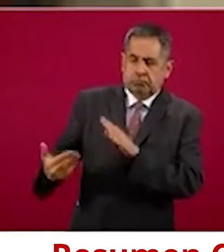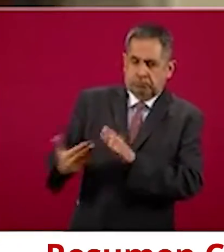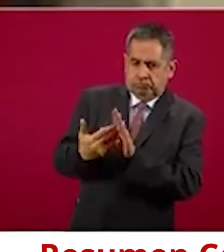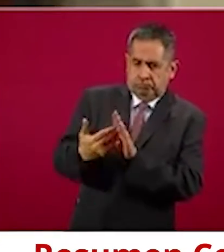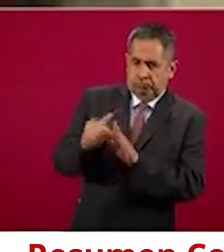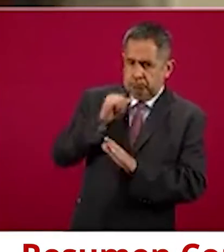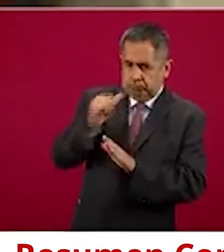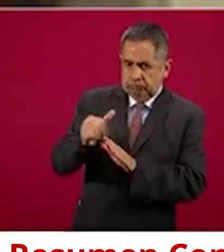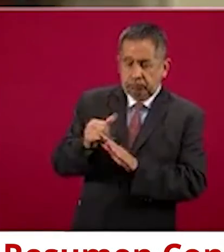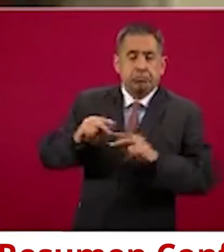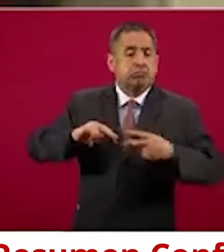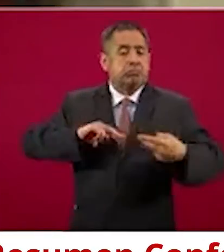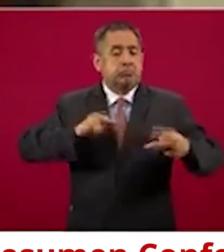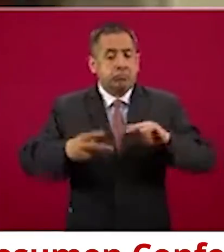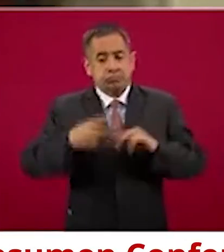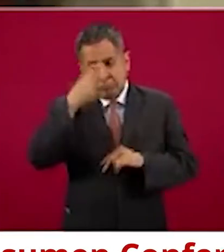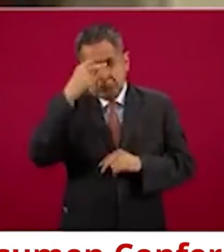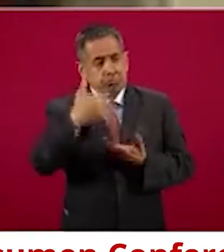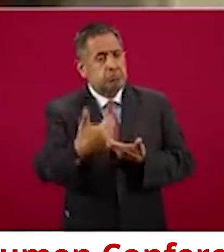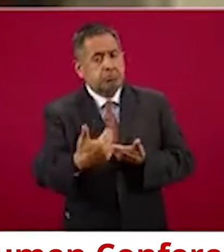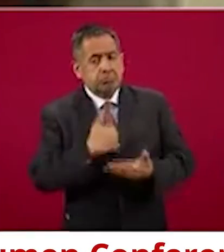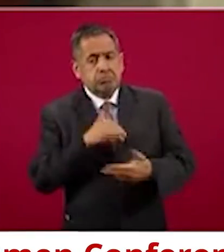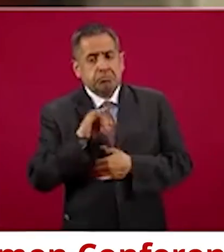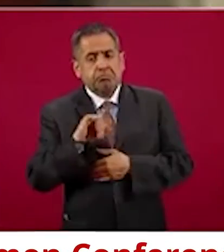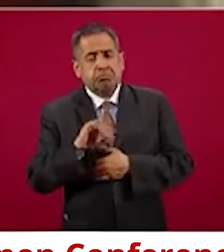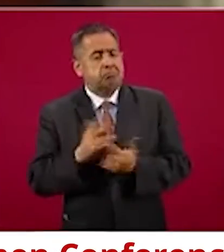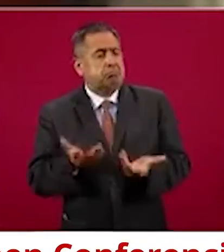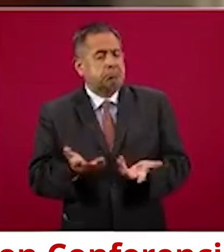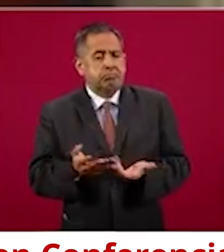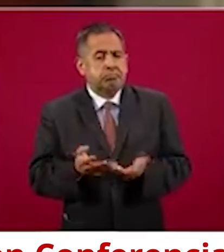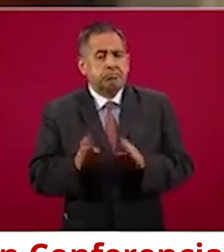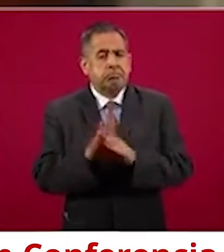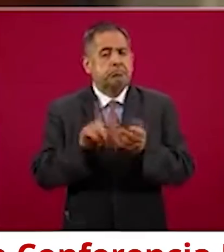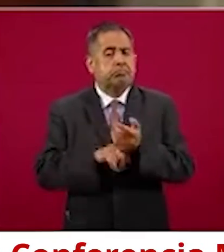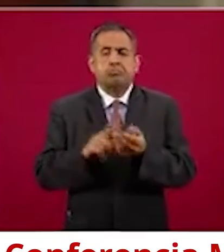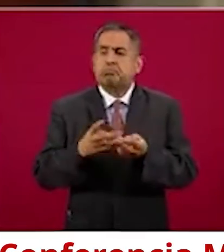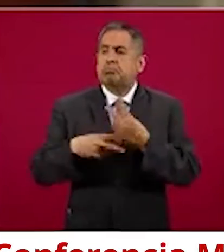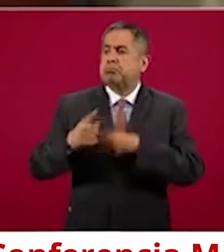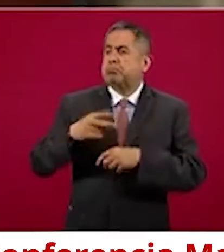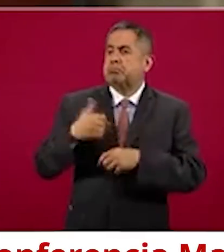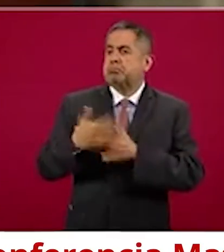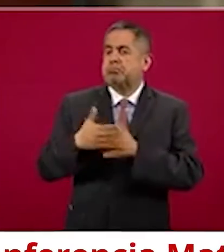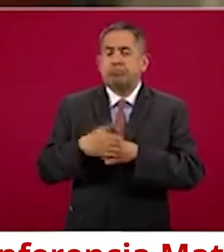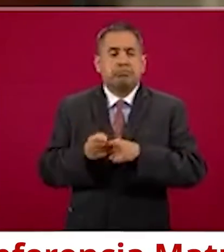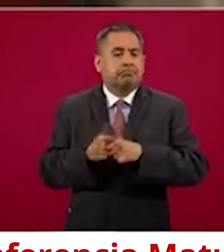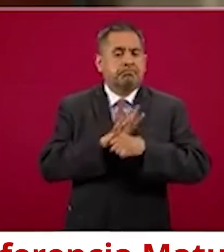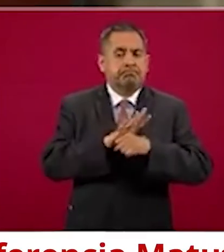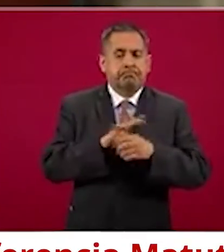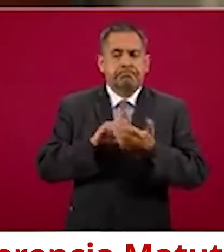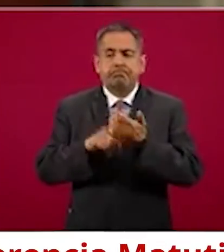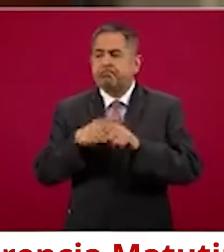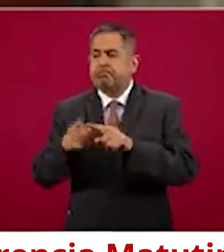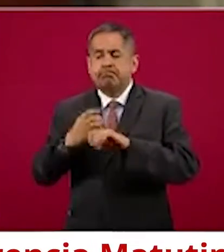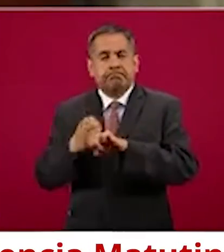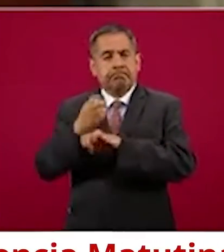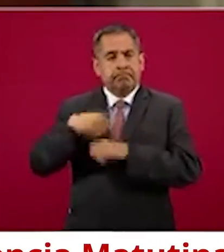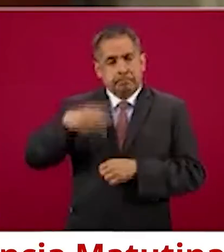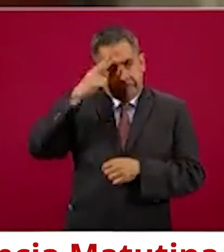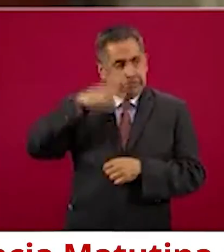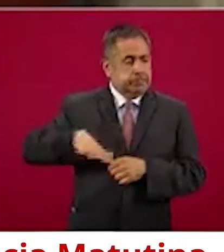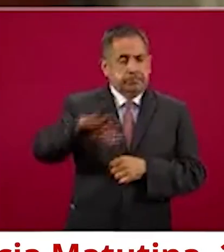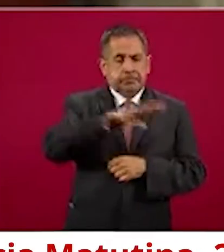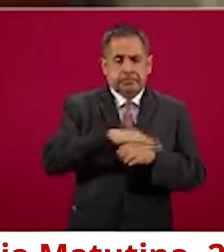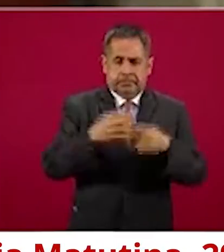todo tipo, y ante un posible repunte de casos de COVID tanto en estados de México, sobre